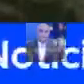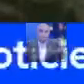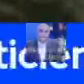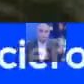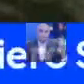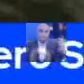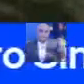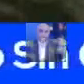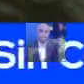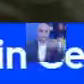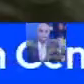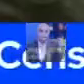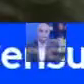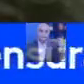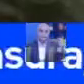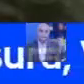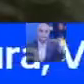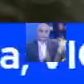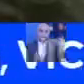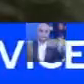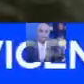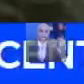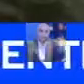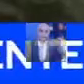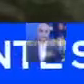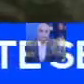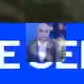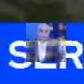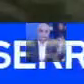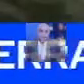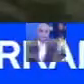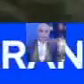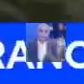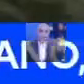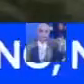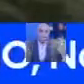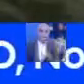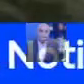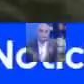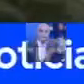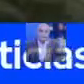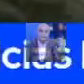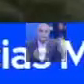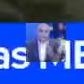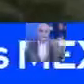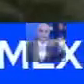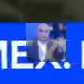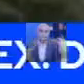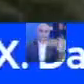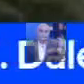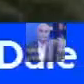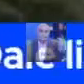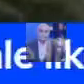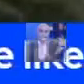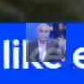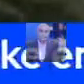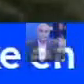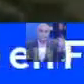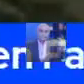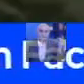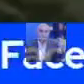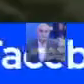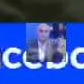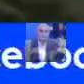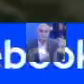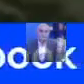Argentina. Se me hace que la lista la vamos a tener que ir extendiendo, haciendo más